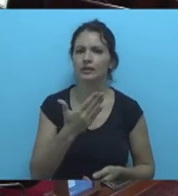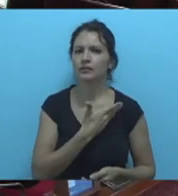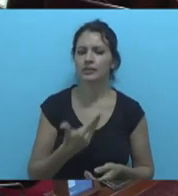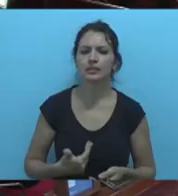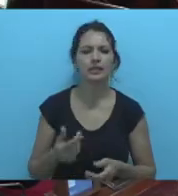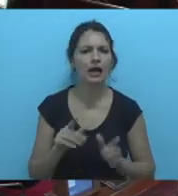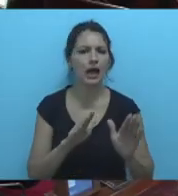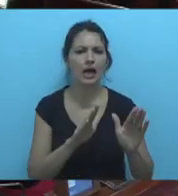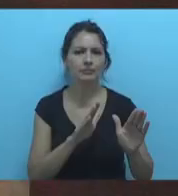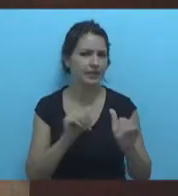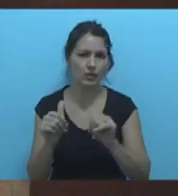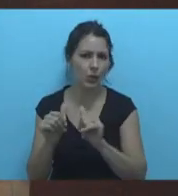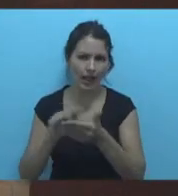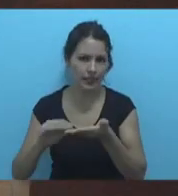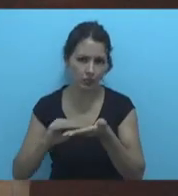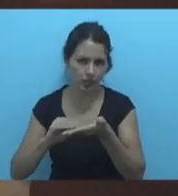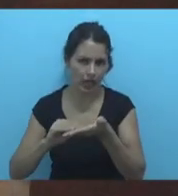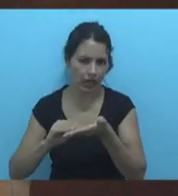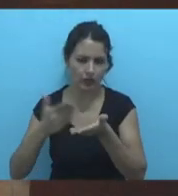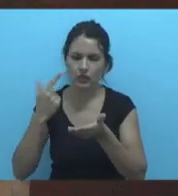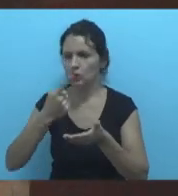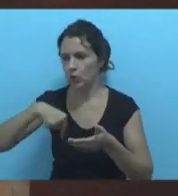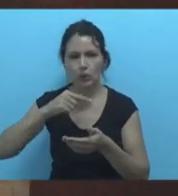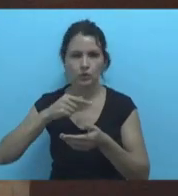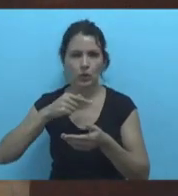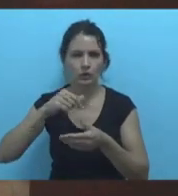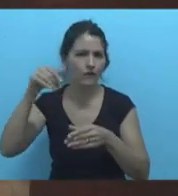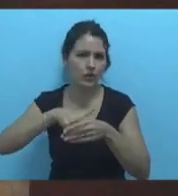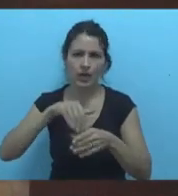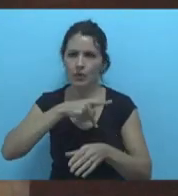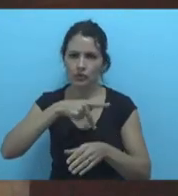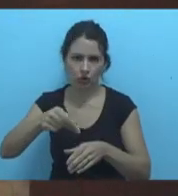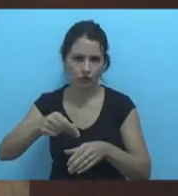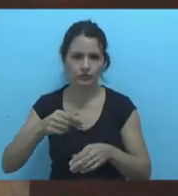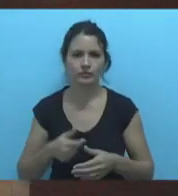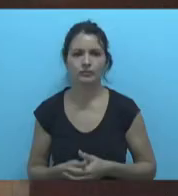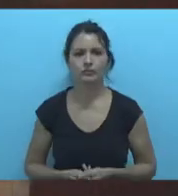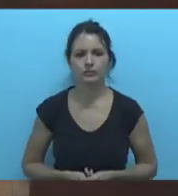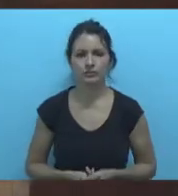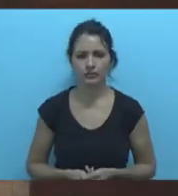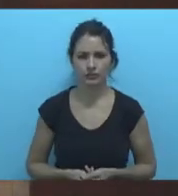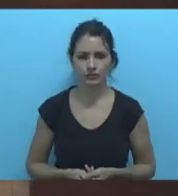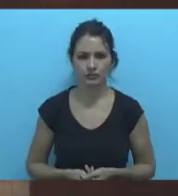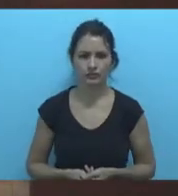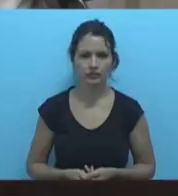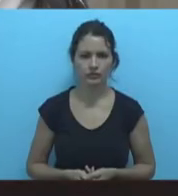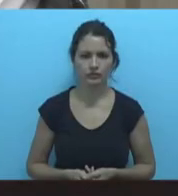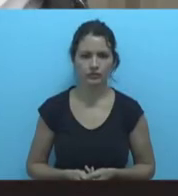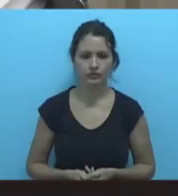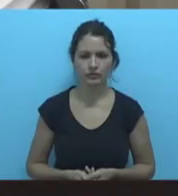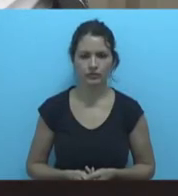mismo sentido que el diputado del FRADE, queremos dejar constancia del voto negativo de nuestro bloque. Gracias, diputada.